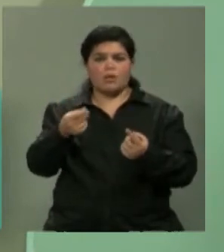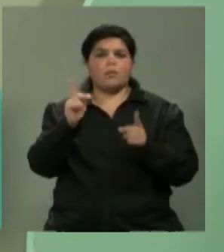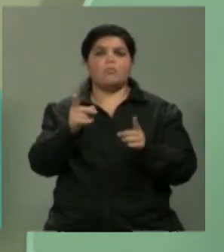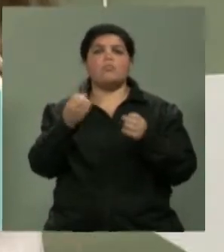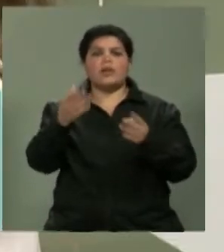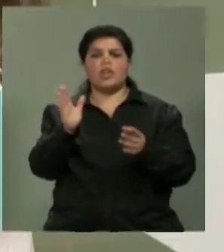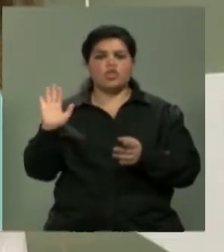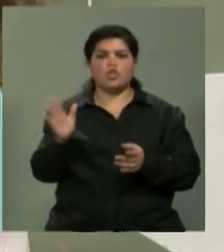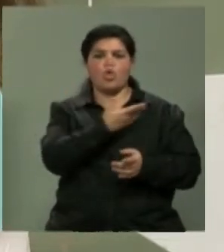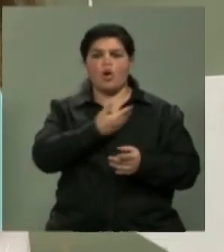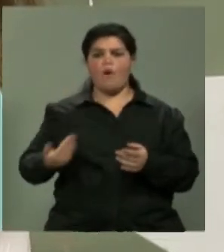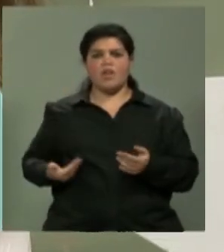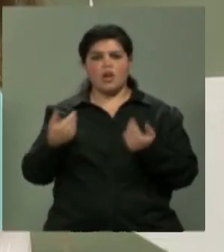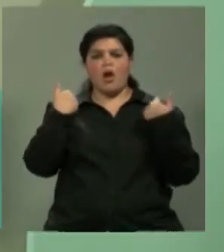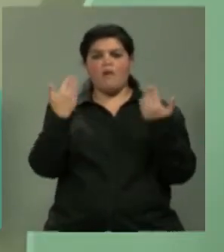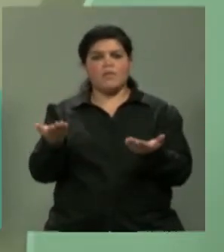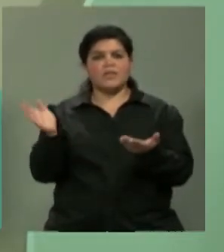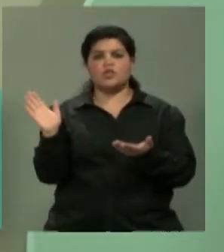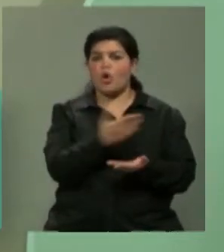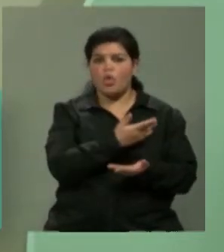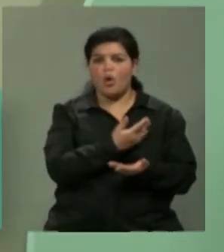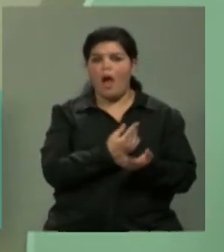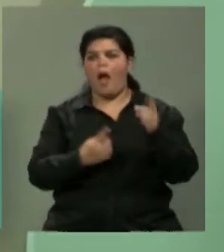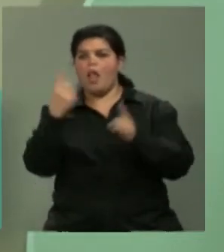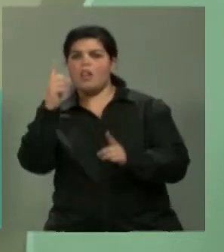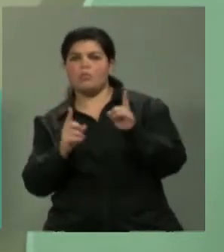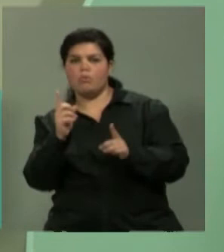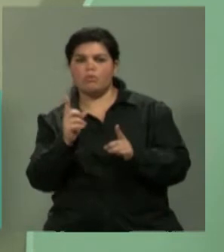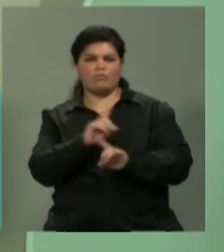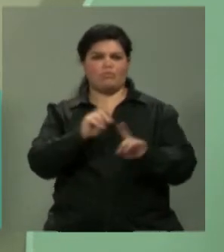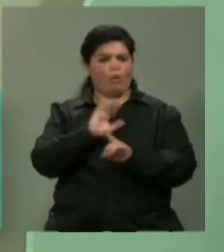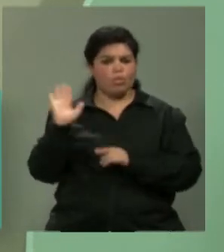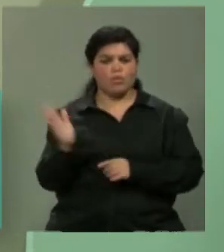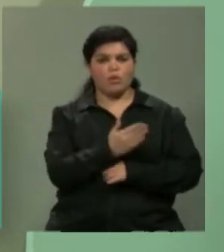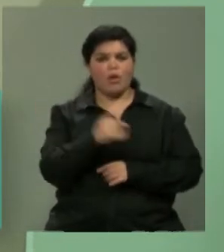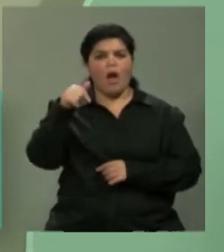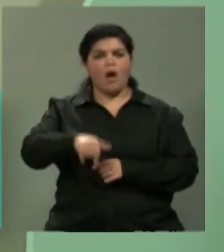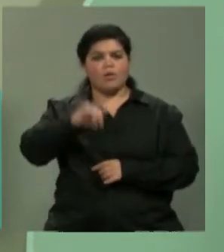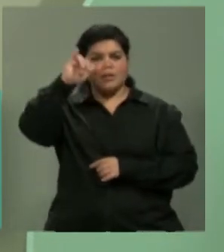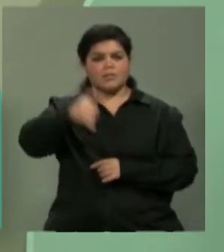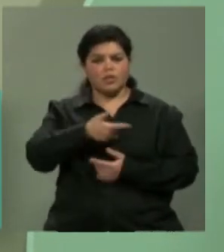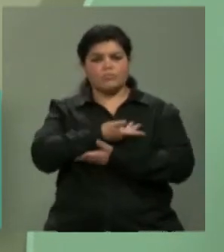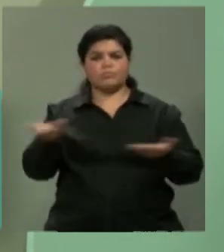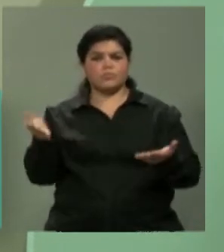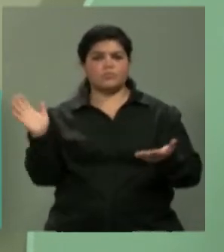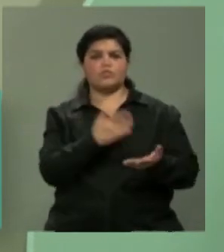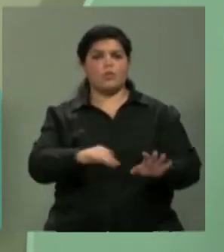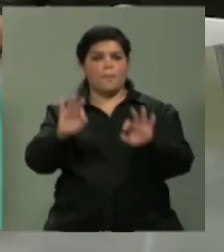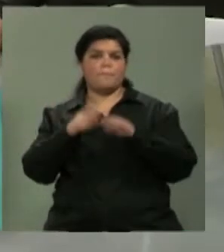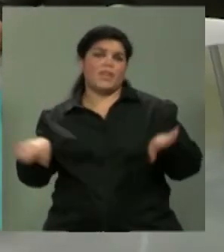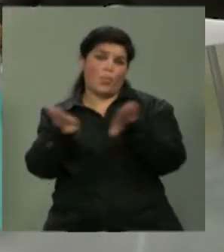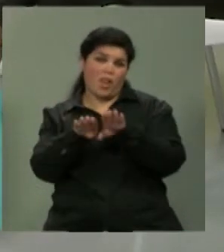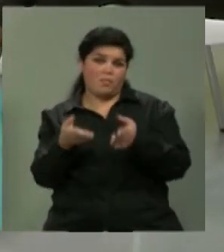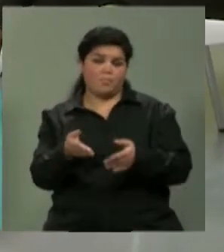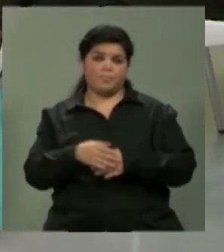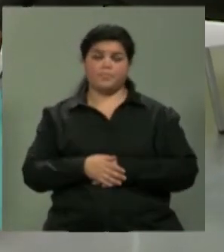solamente para algunos. Entonces me parece que ahí no está la discusión. Si sube o si baja la delincuencia, nos tenemos que ocupar de todos de la misma forma. Y si